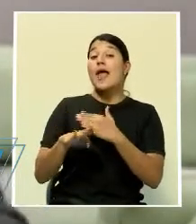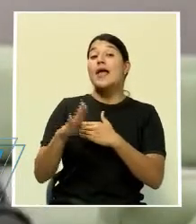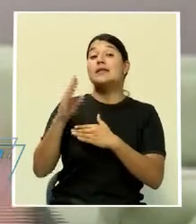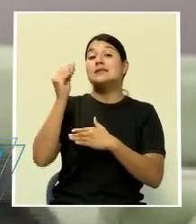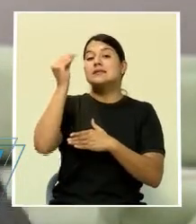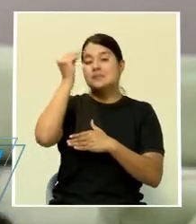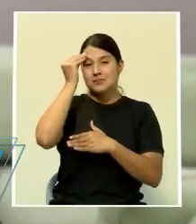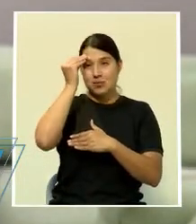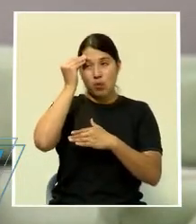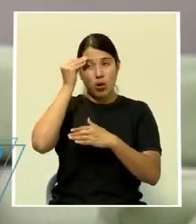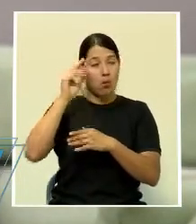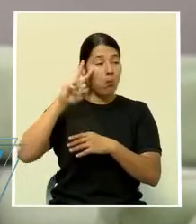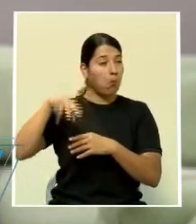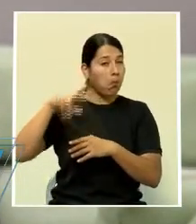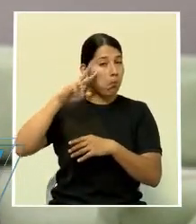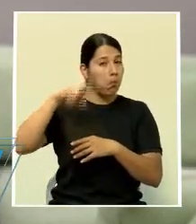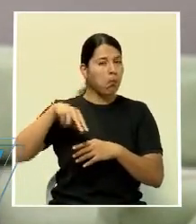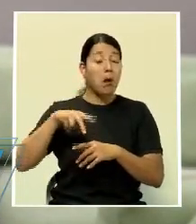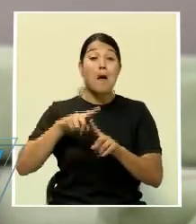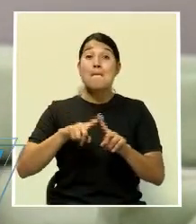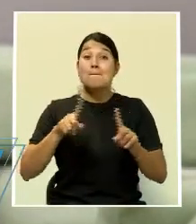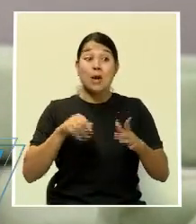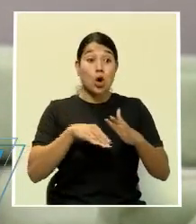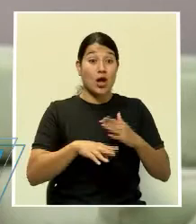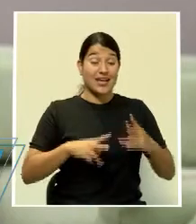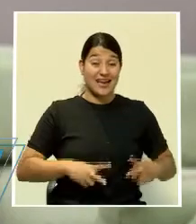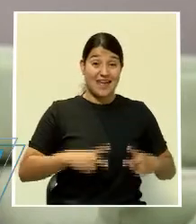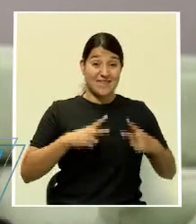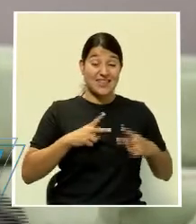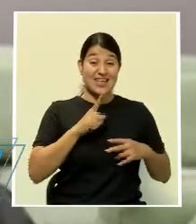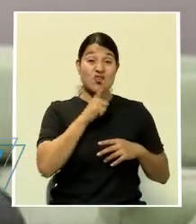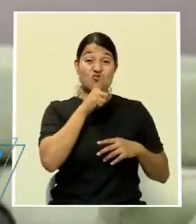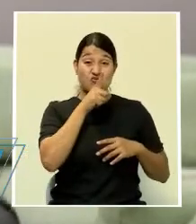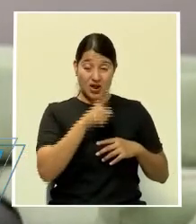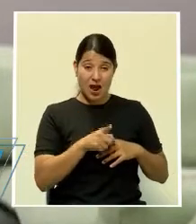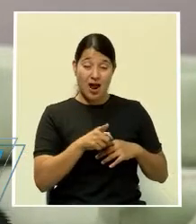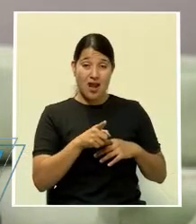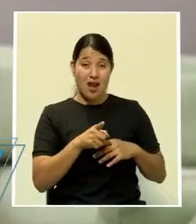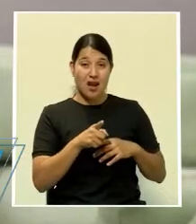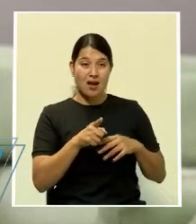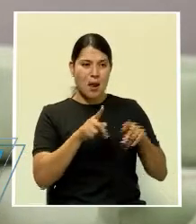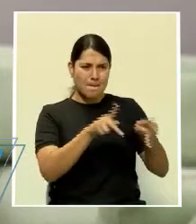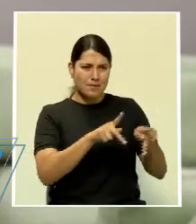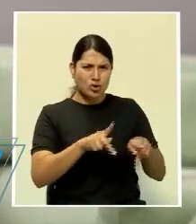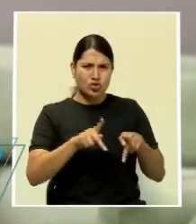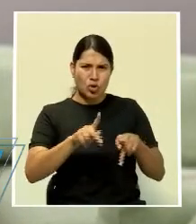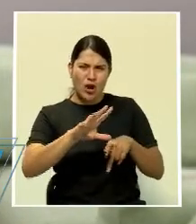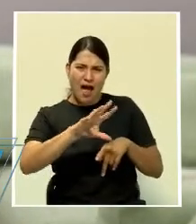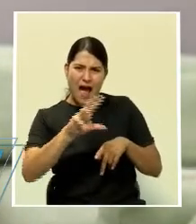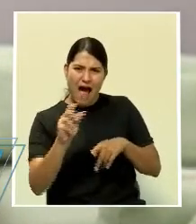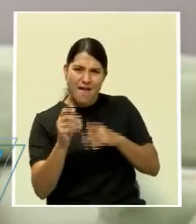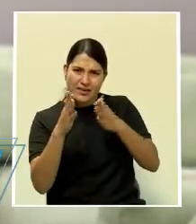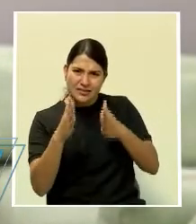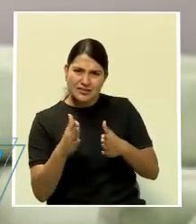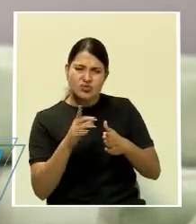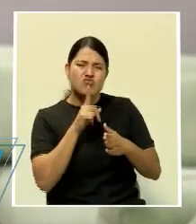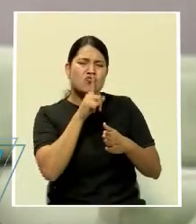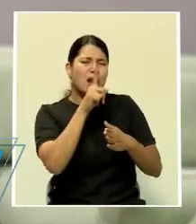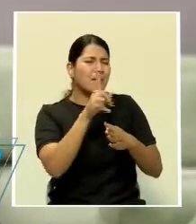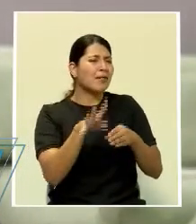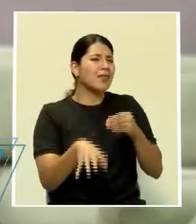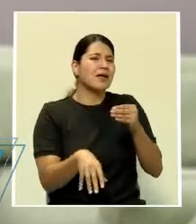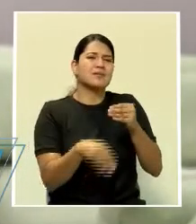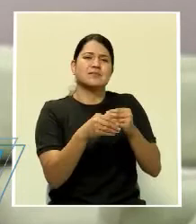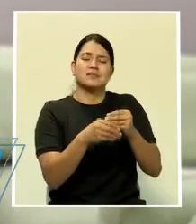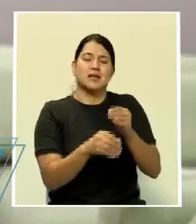en la actividad, en la práctica, en la vida cotidiana, la afrodescendencia ha conformado profundamente nuestra identidad. Tanto